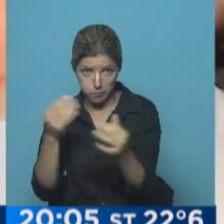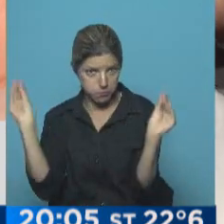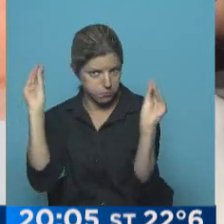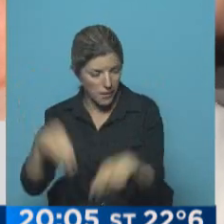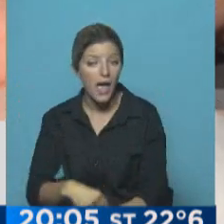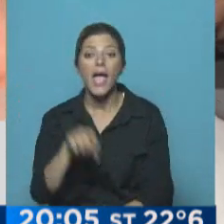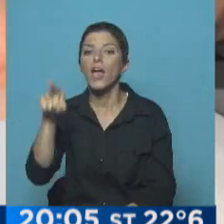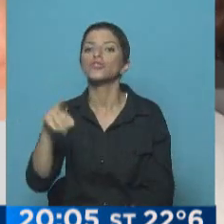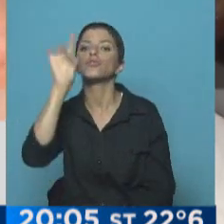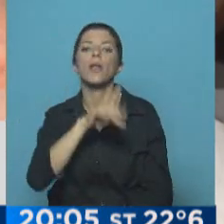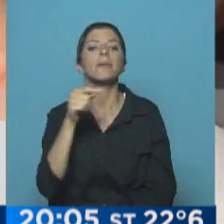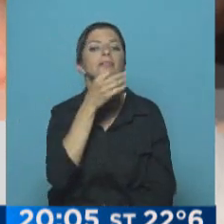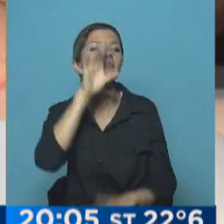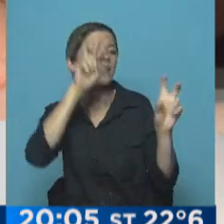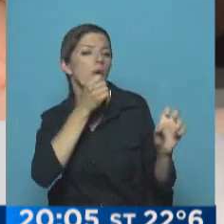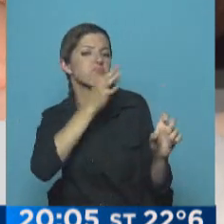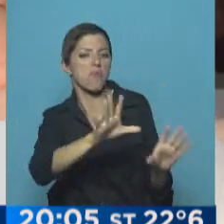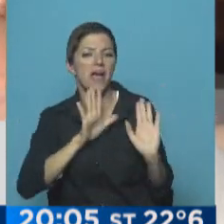solamente los temas que a ellos se les ocurrieran.